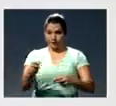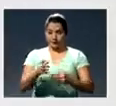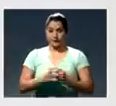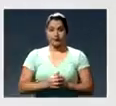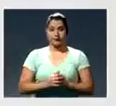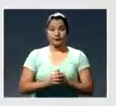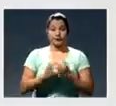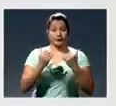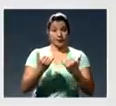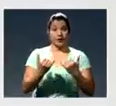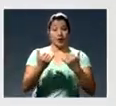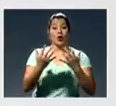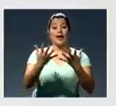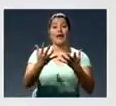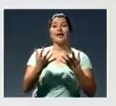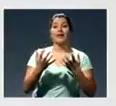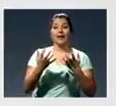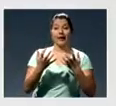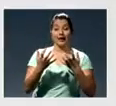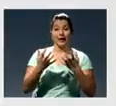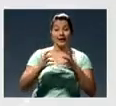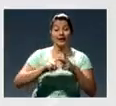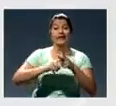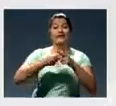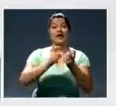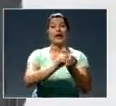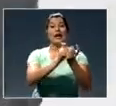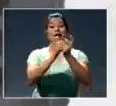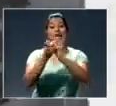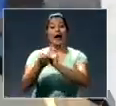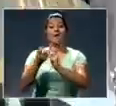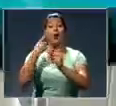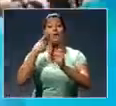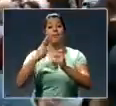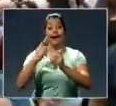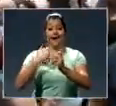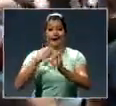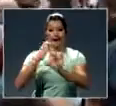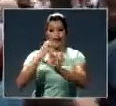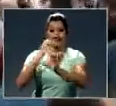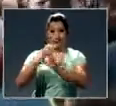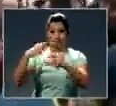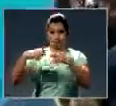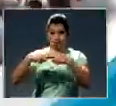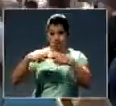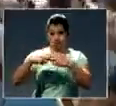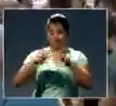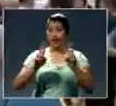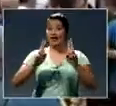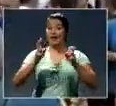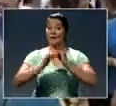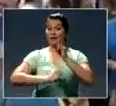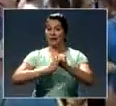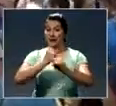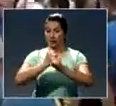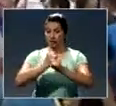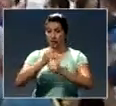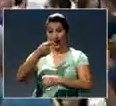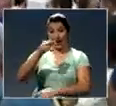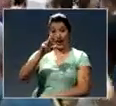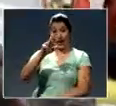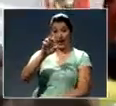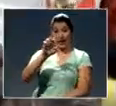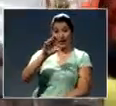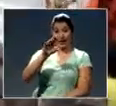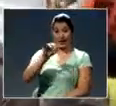en planteles de autobuses donde se inicie transición a unidades eléctricas. En el campo internacional, Grecia permaneció paralizado